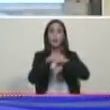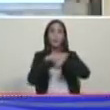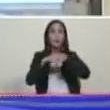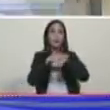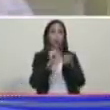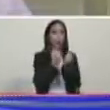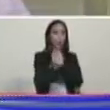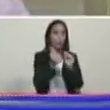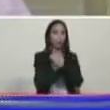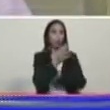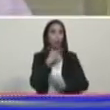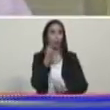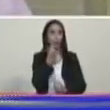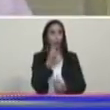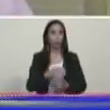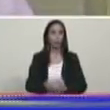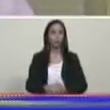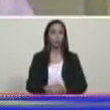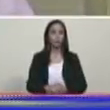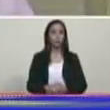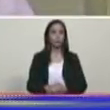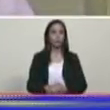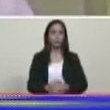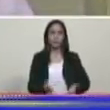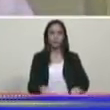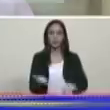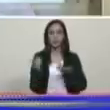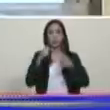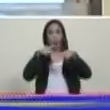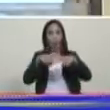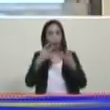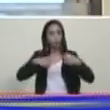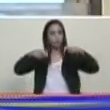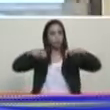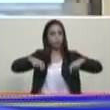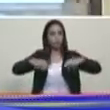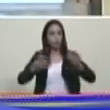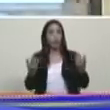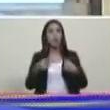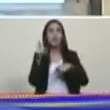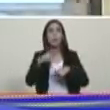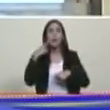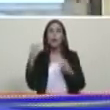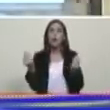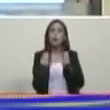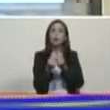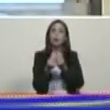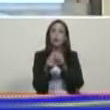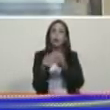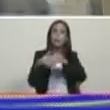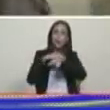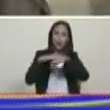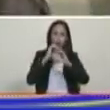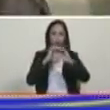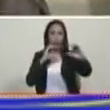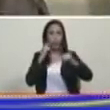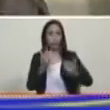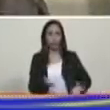Deporte, compañero Pedro Infante, y junto al ministro de Transporte,